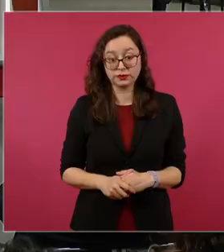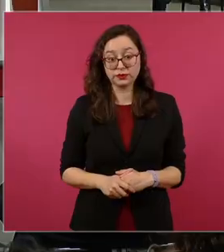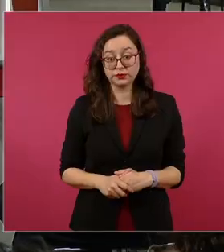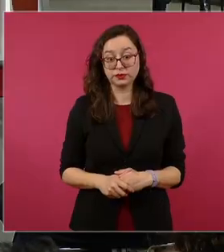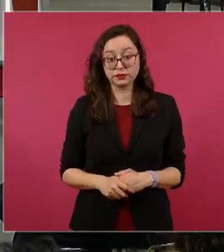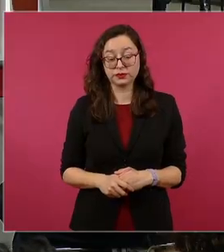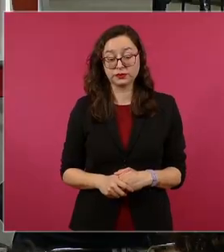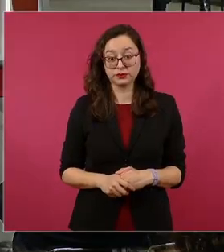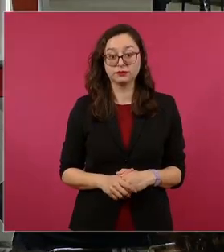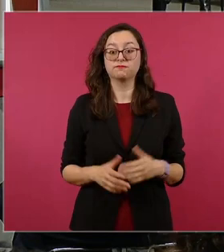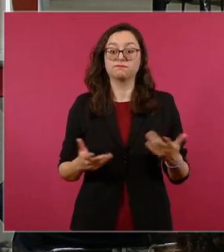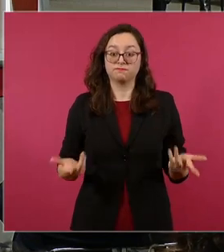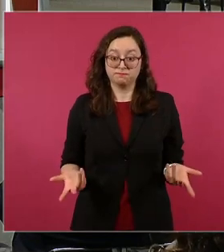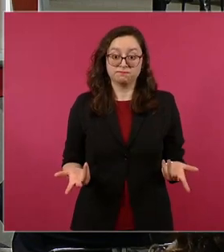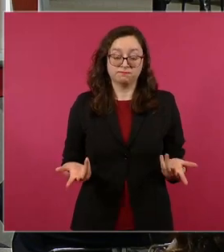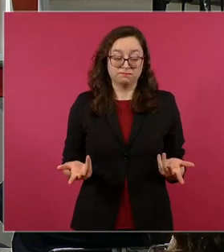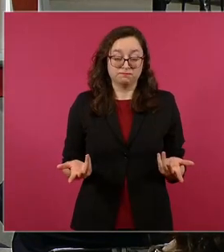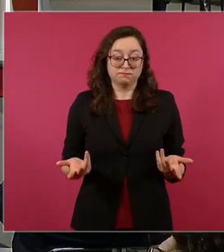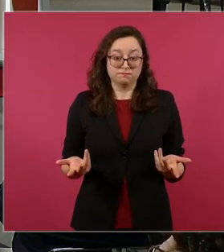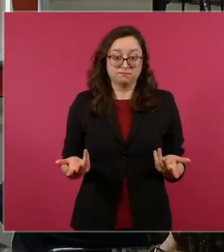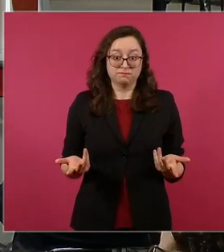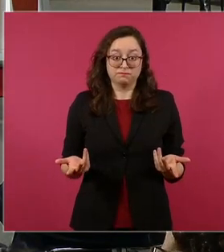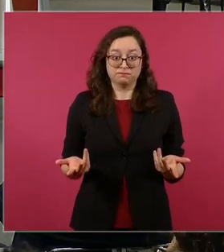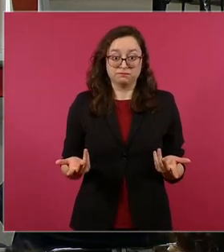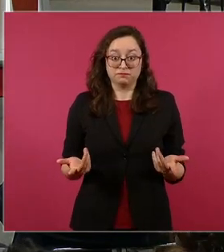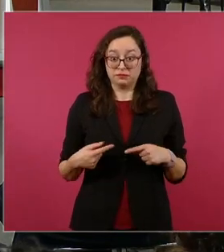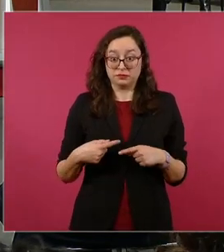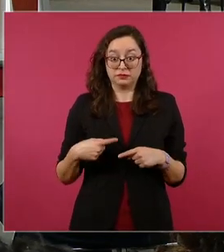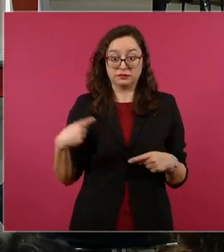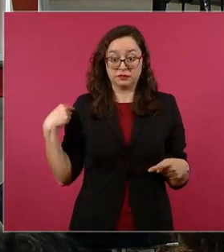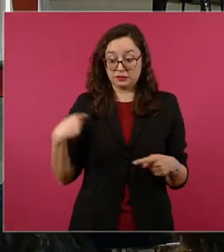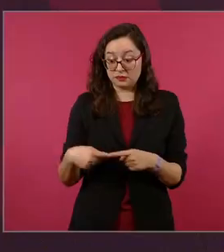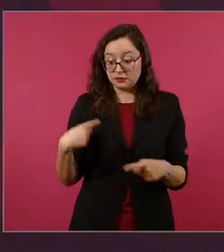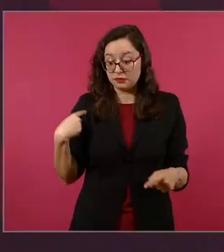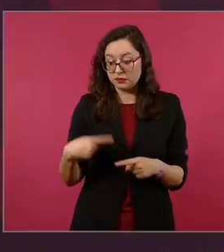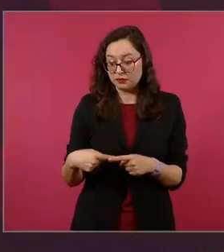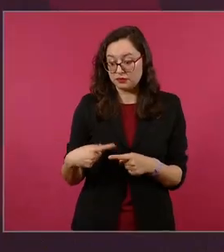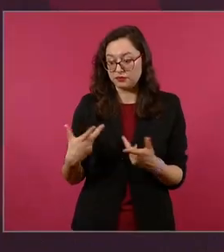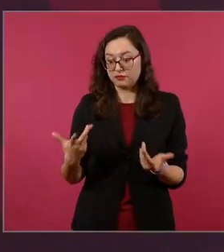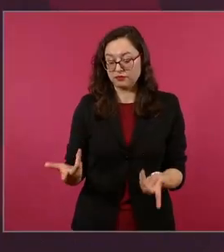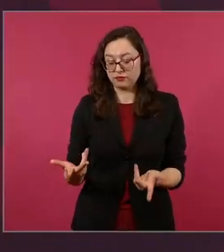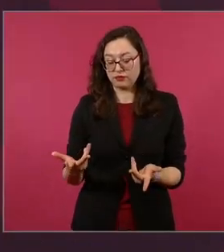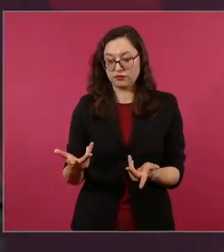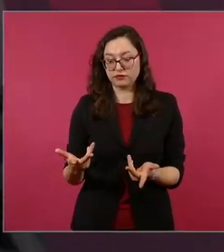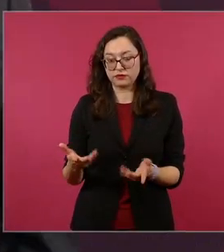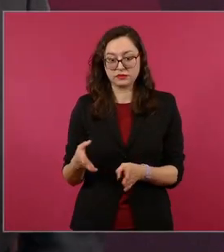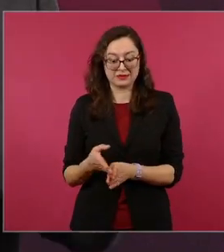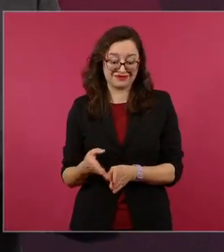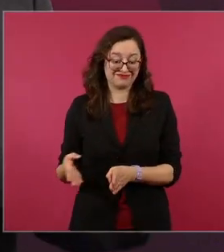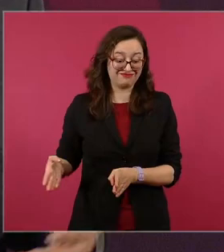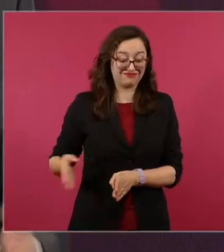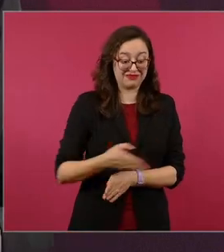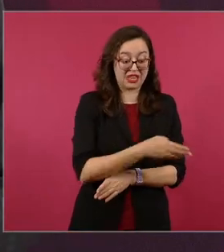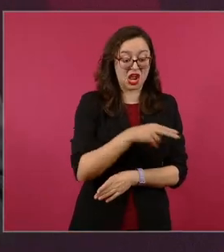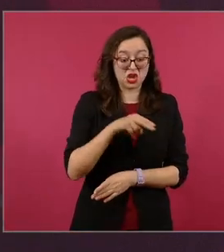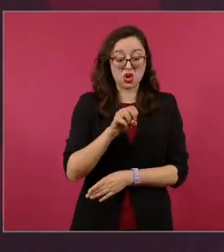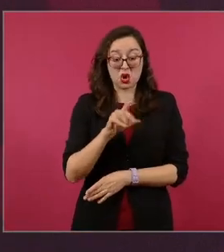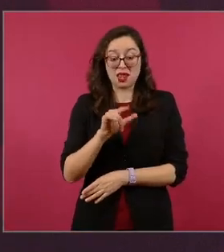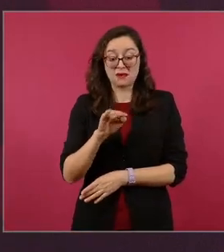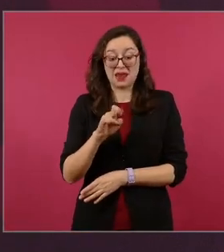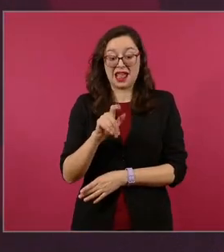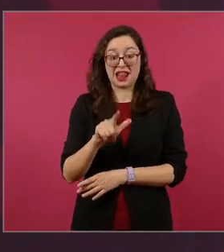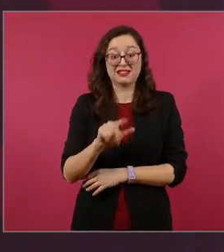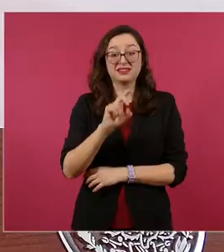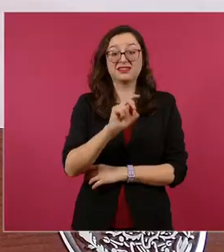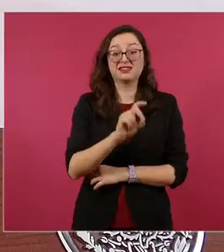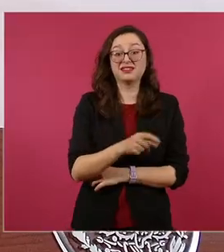Y cuesta trabajo, porque no fue poco tiempo el predominio del modelo neoliberal, fueron